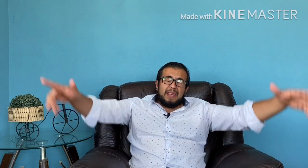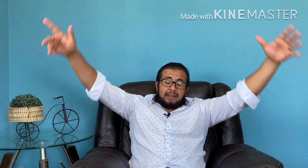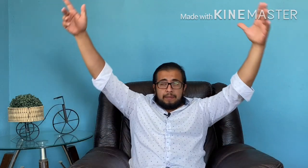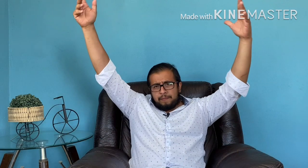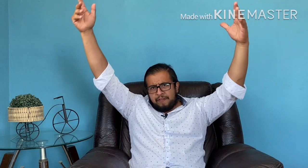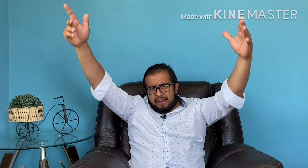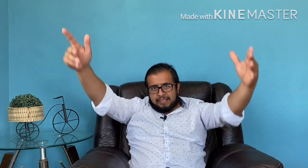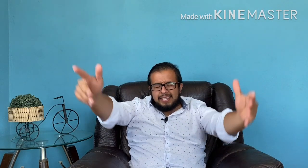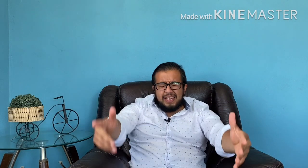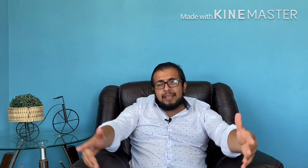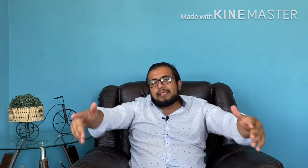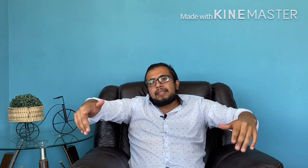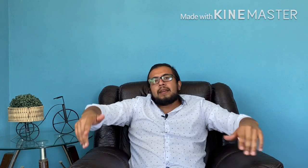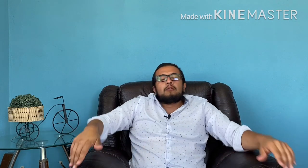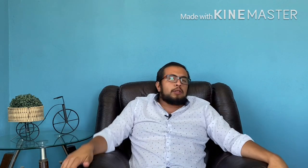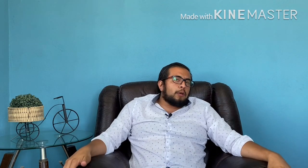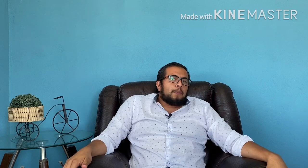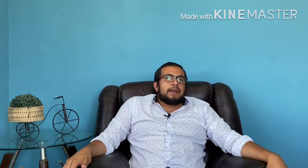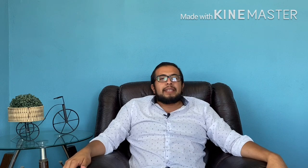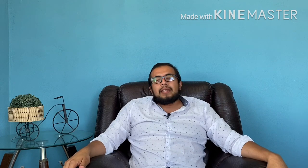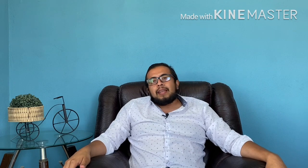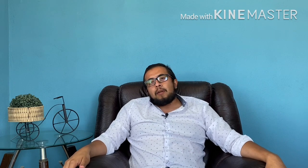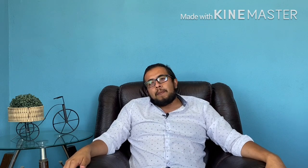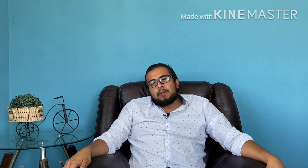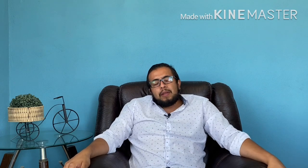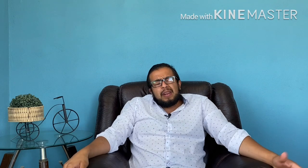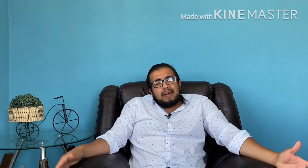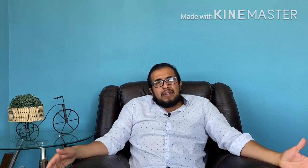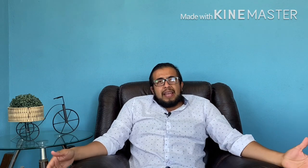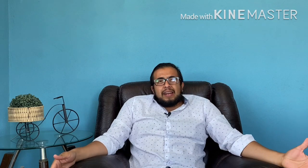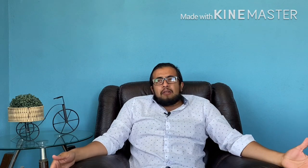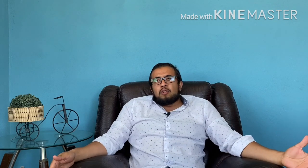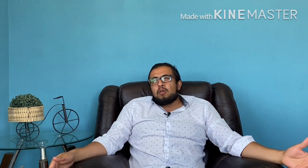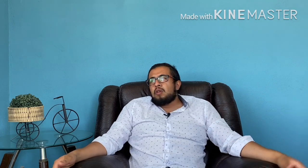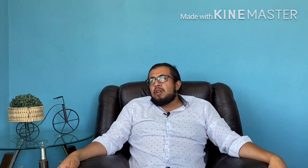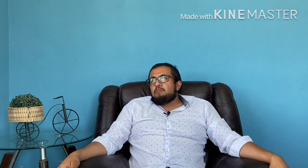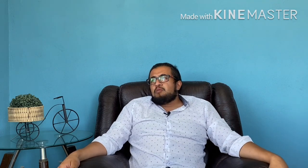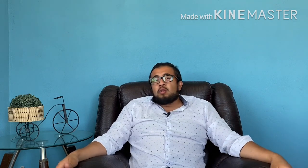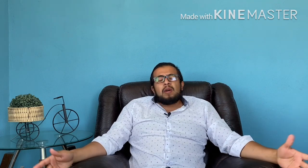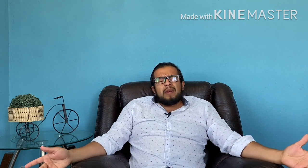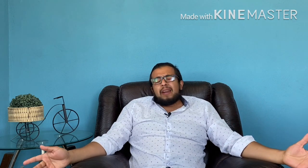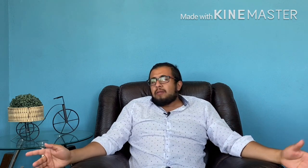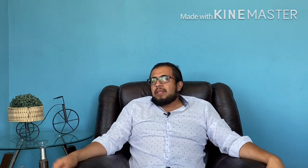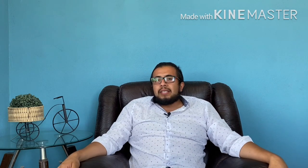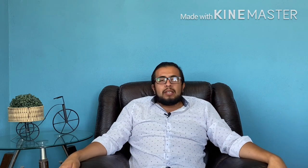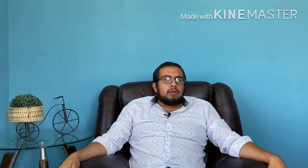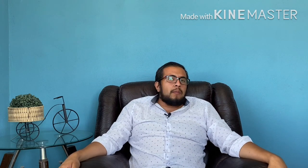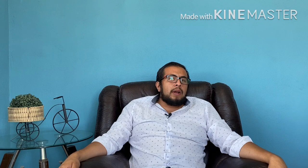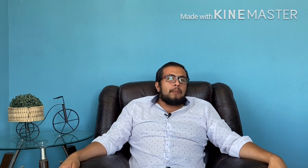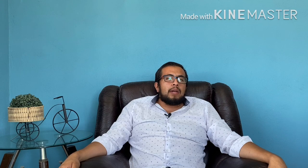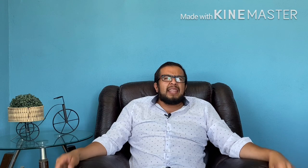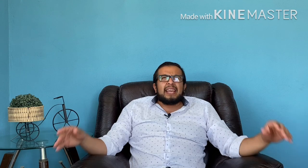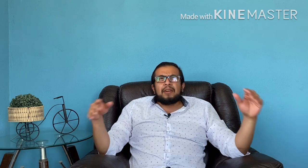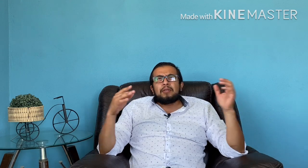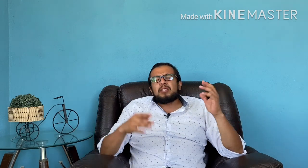Pues bien, felicidades, nuestro presidente López Obrador acaba de dar, creo yo, pues una buena noticia, es una